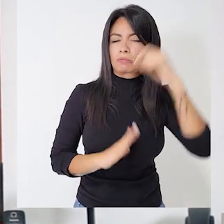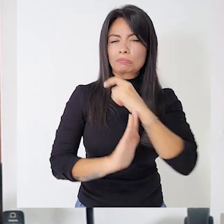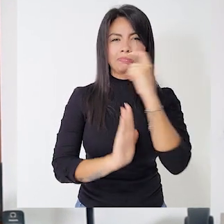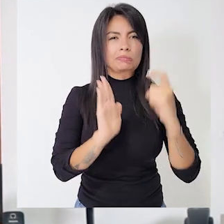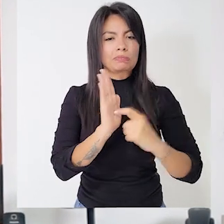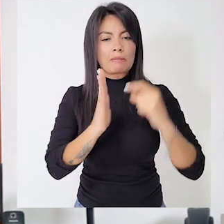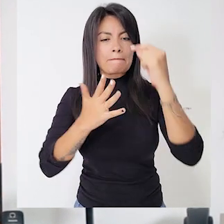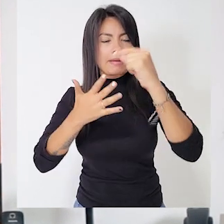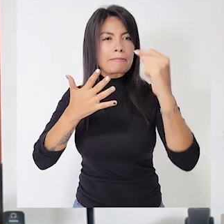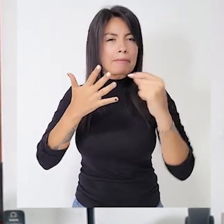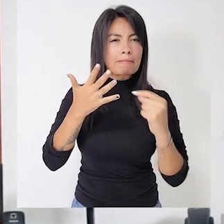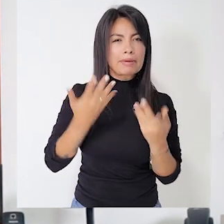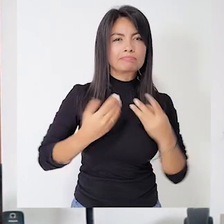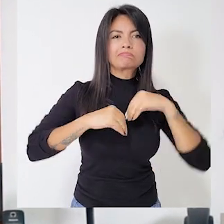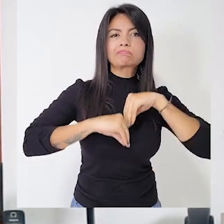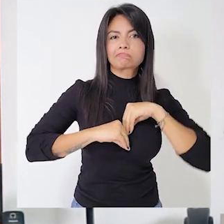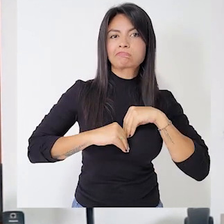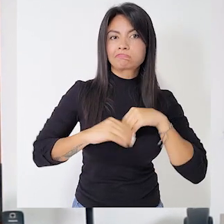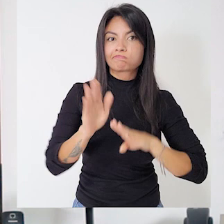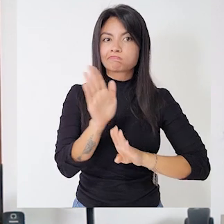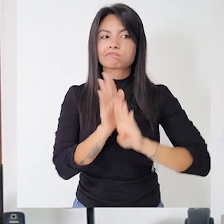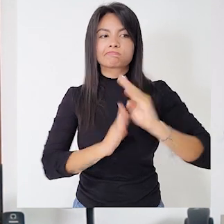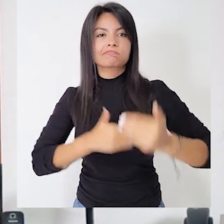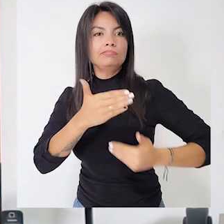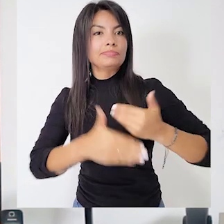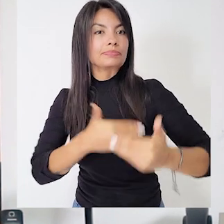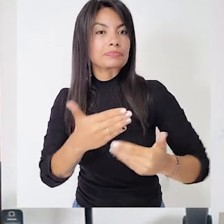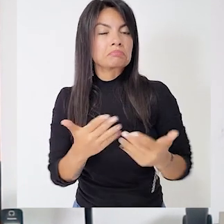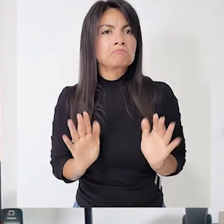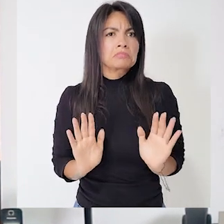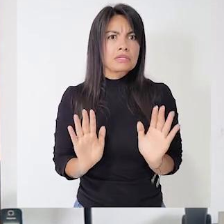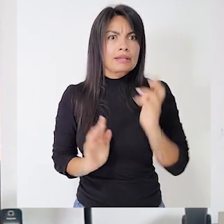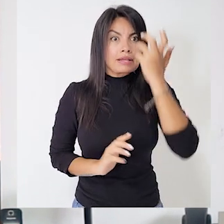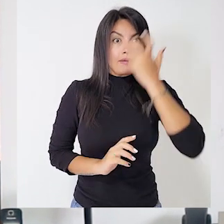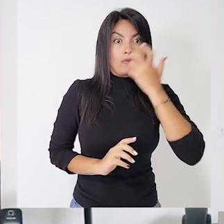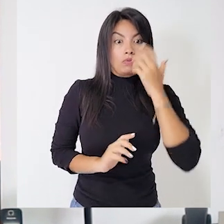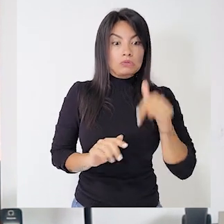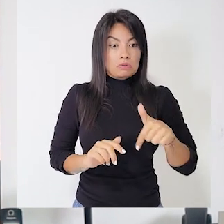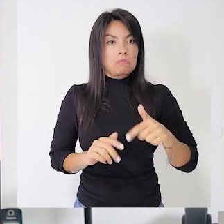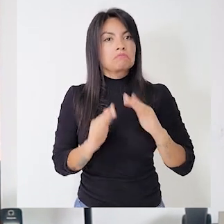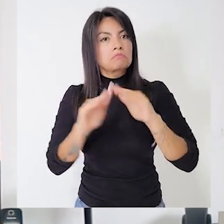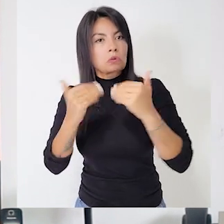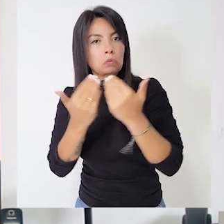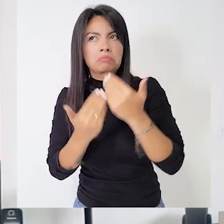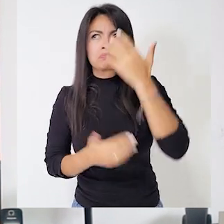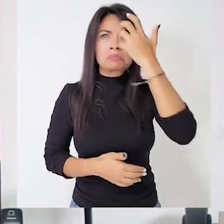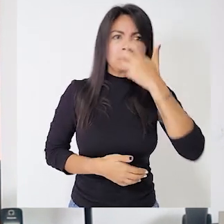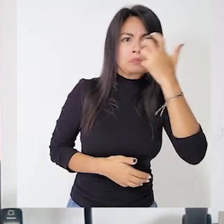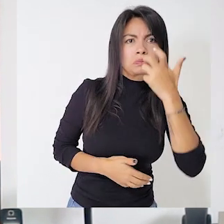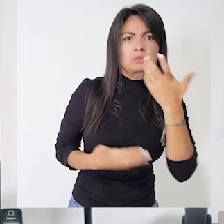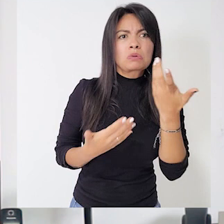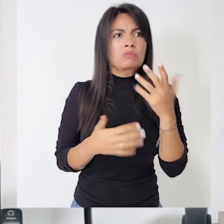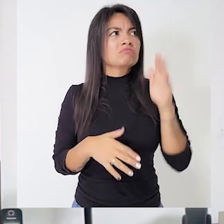como integral, efectivamente les permita un muy buen desempeño, no solo en las pruebas locales,